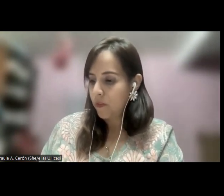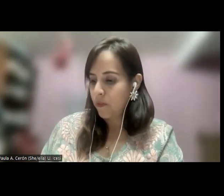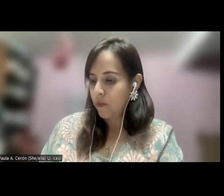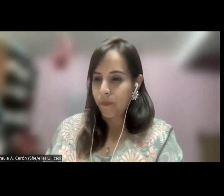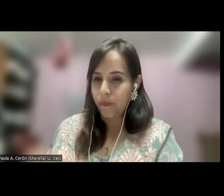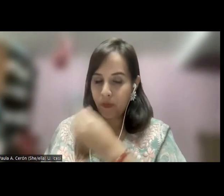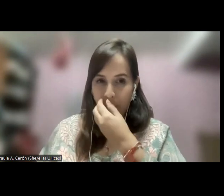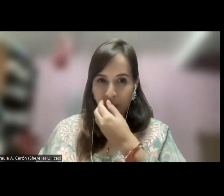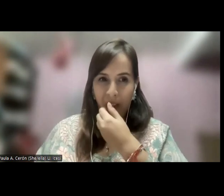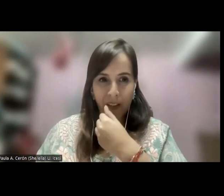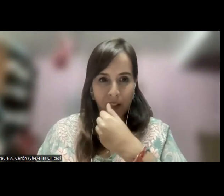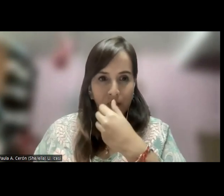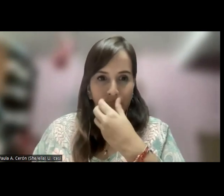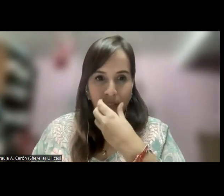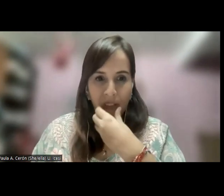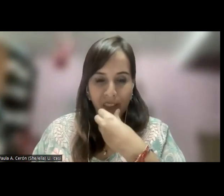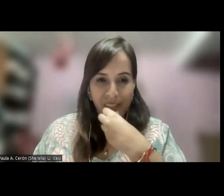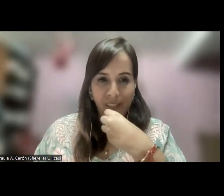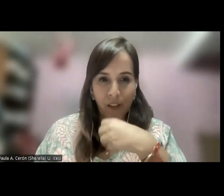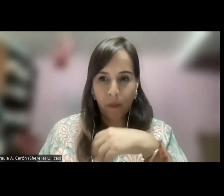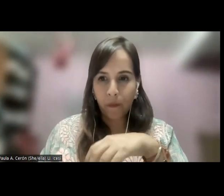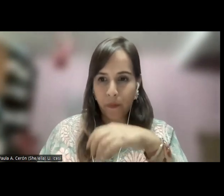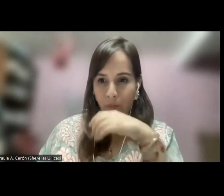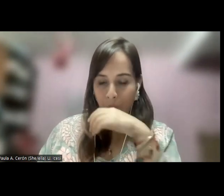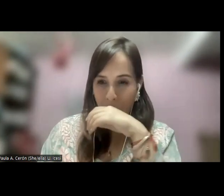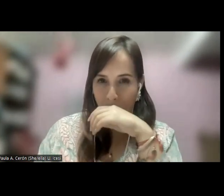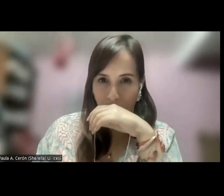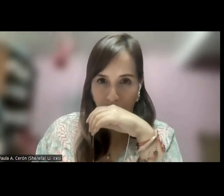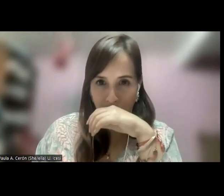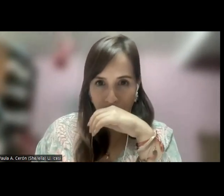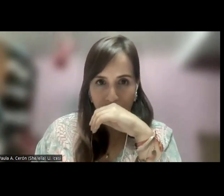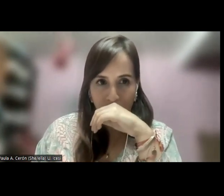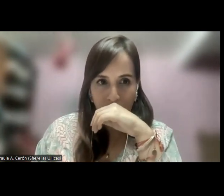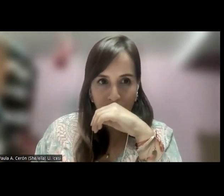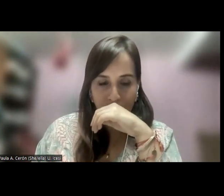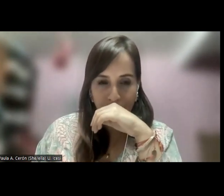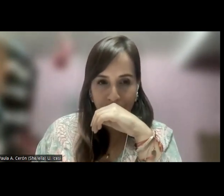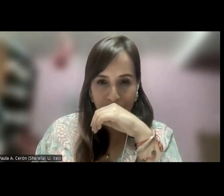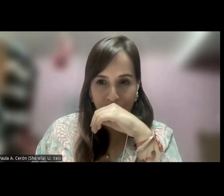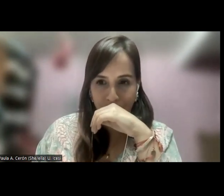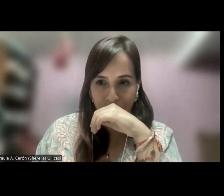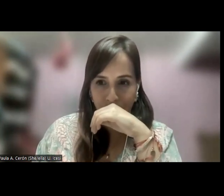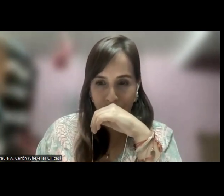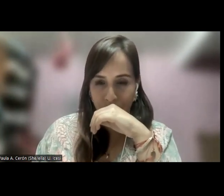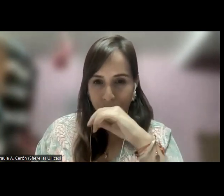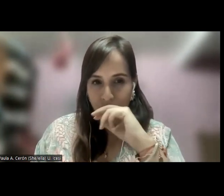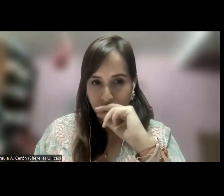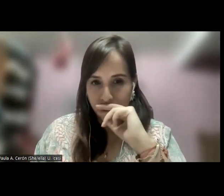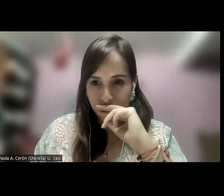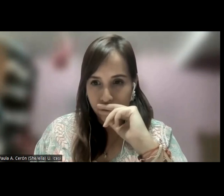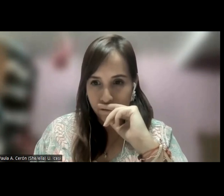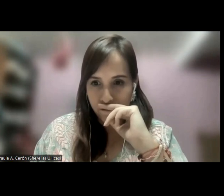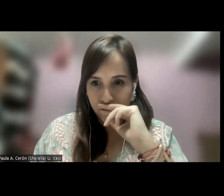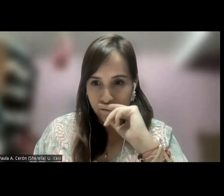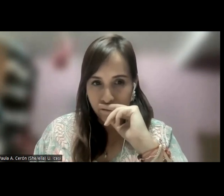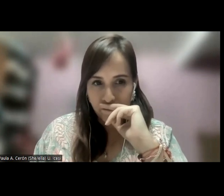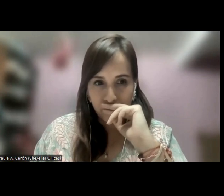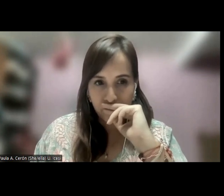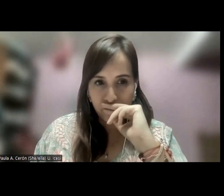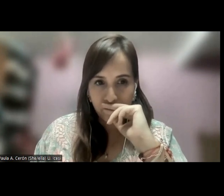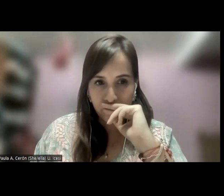cuidado no acompañado y el cuidado no reconocido tiene para estas personas cierto entonces creo que ahí es importante